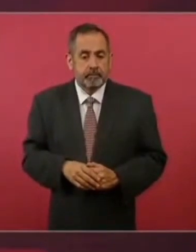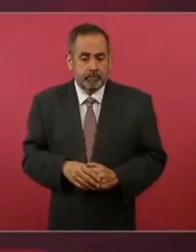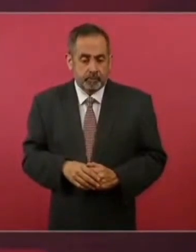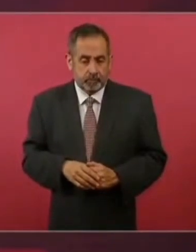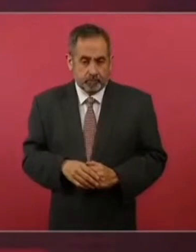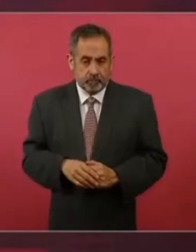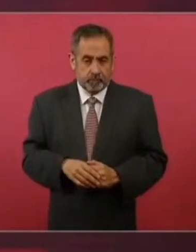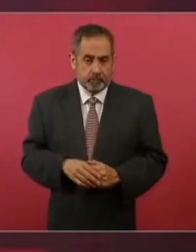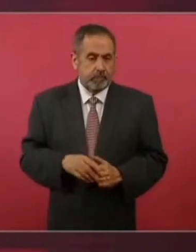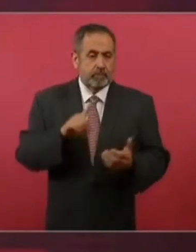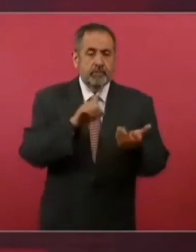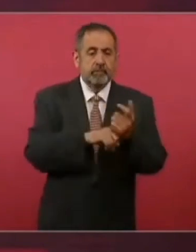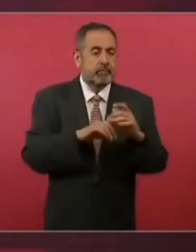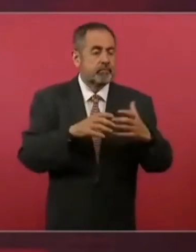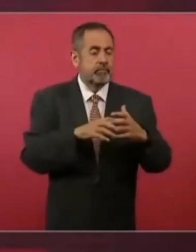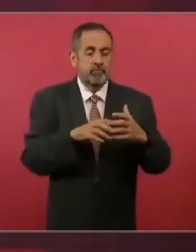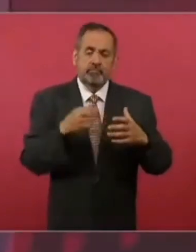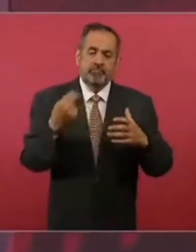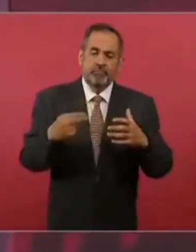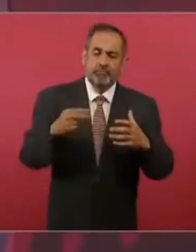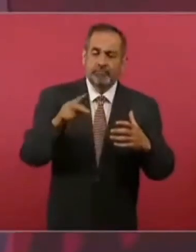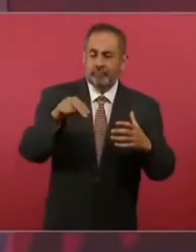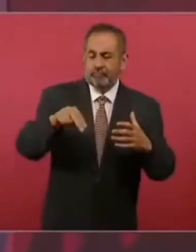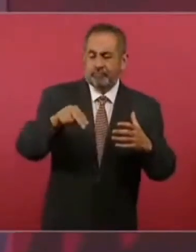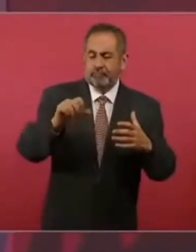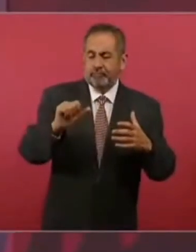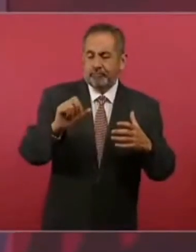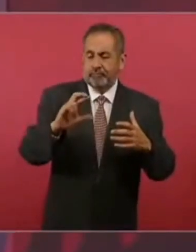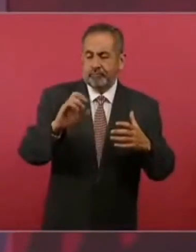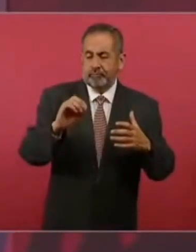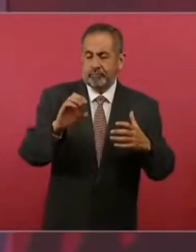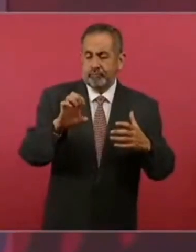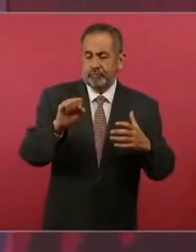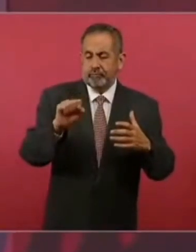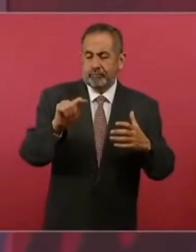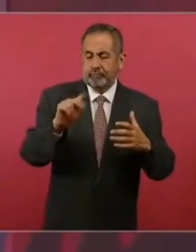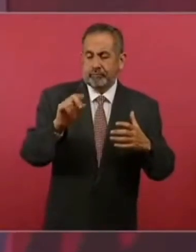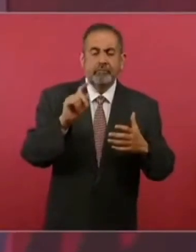hubo un narcoestado en México